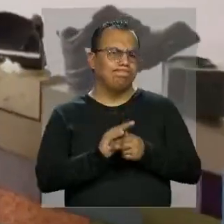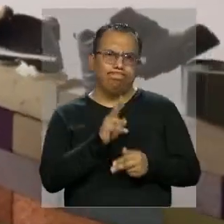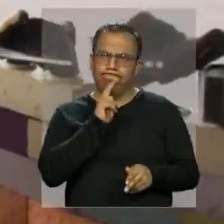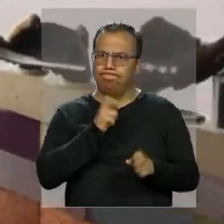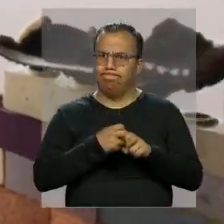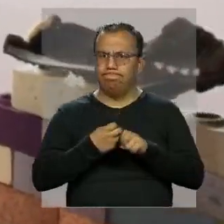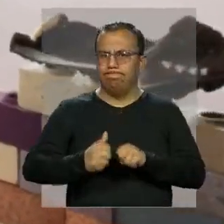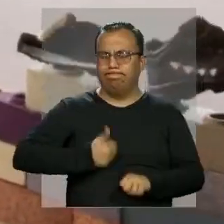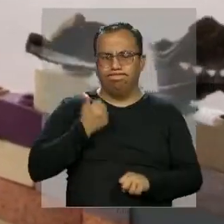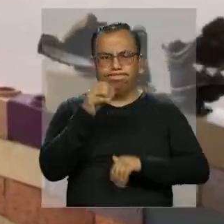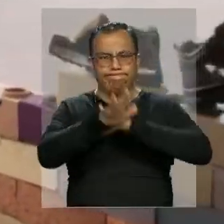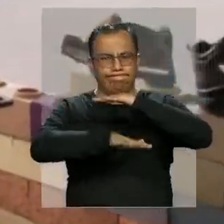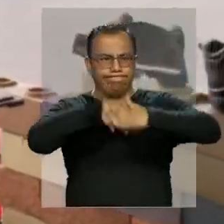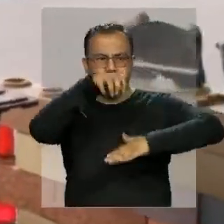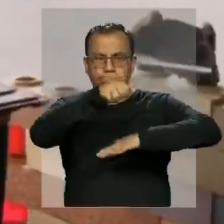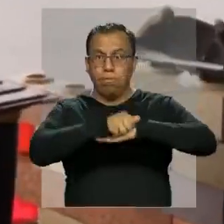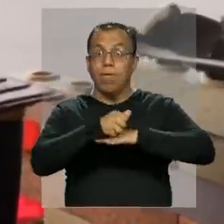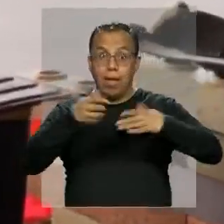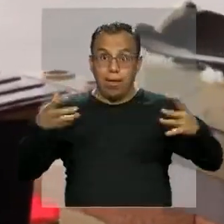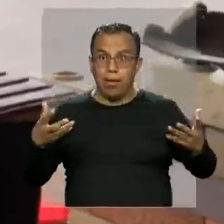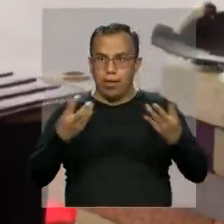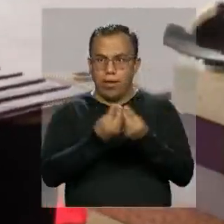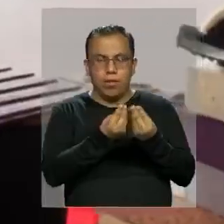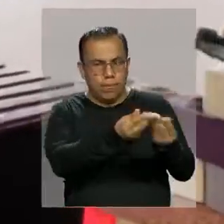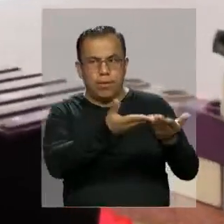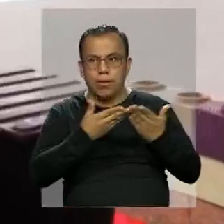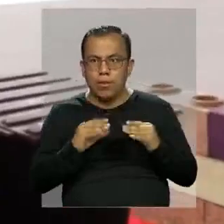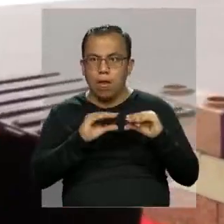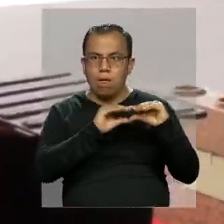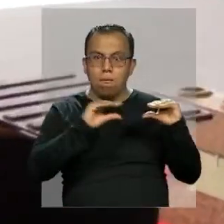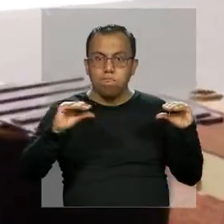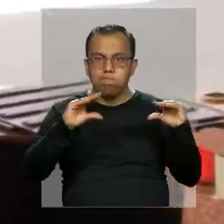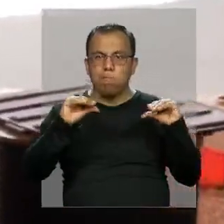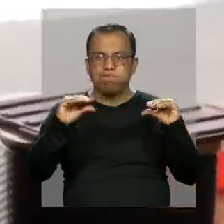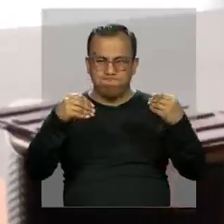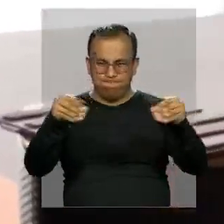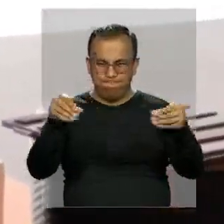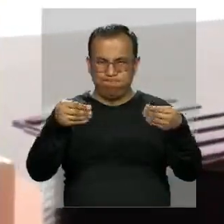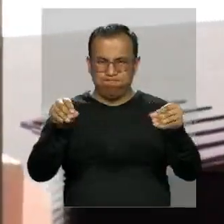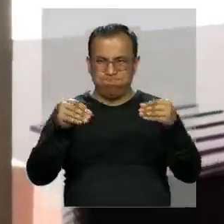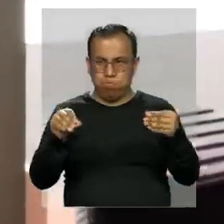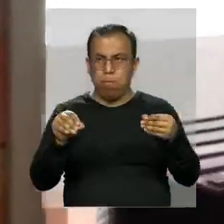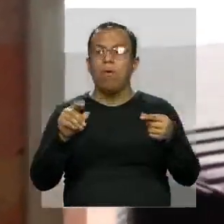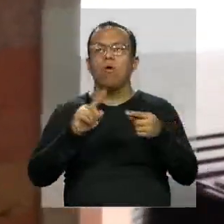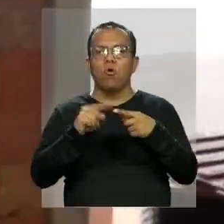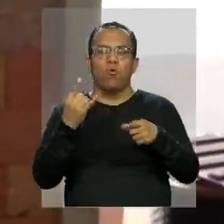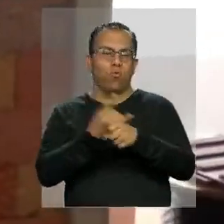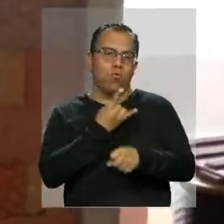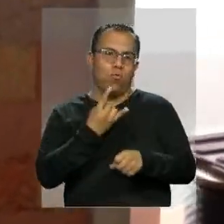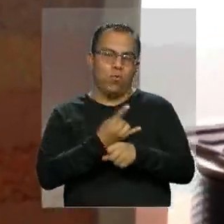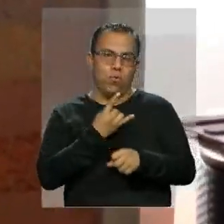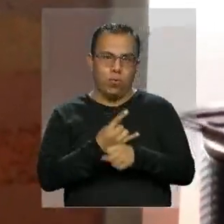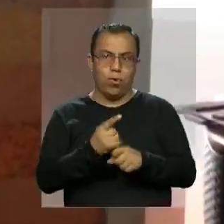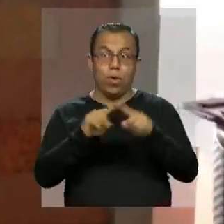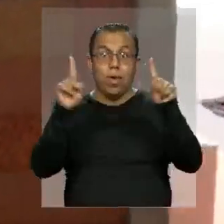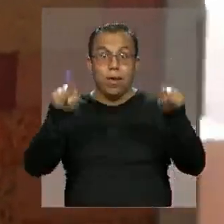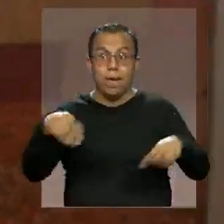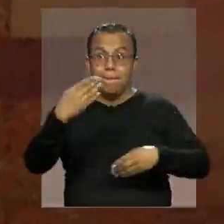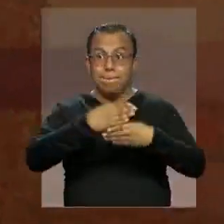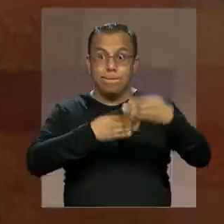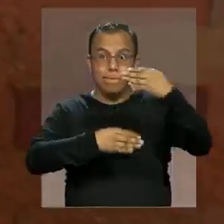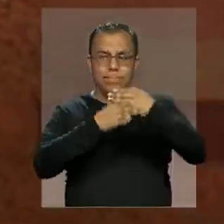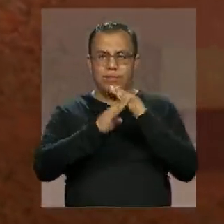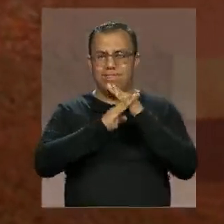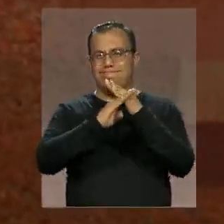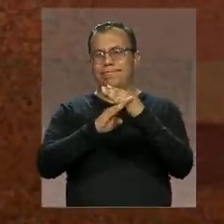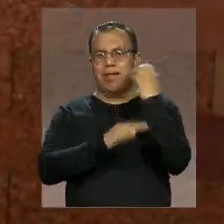difícil aprovechamiento. Nosotros en GESCOL aprovechamos las suelas de las botas de seguridad y fabricamos paneles y bloques aislantes